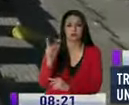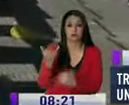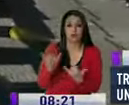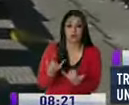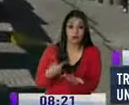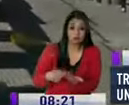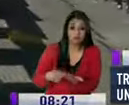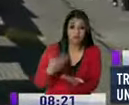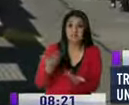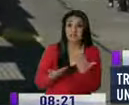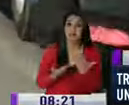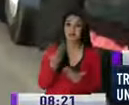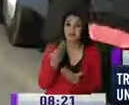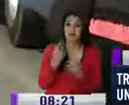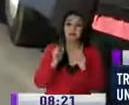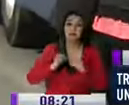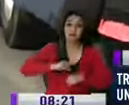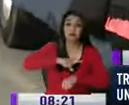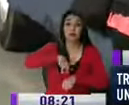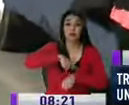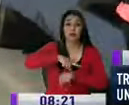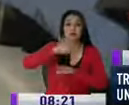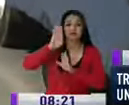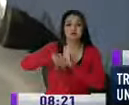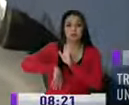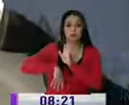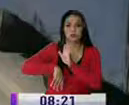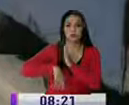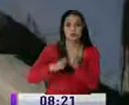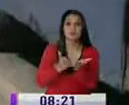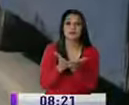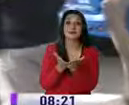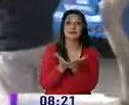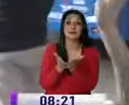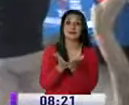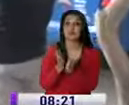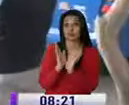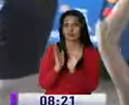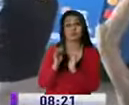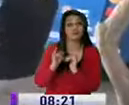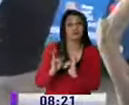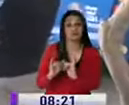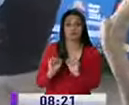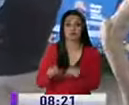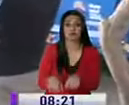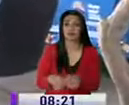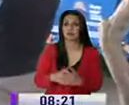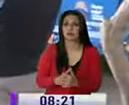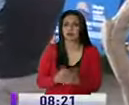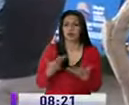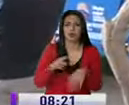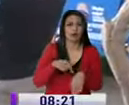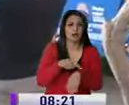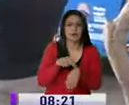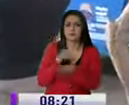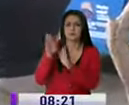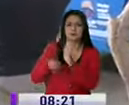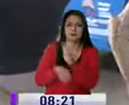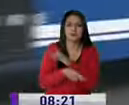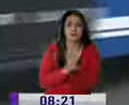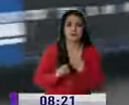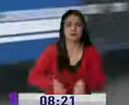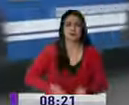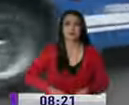estudiando la posibilidad de racionalizar el servicio, es decir, reducir las horas en las que operan las diferentes